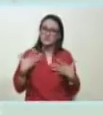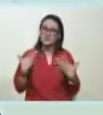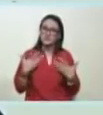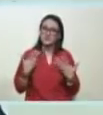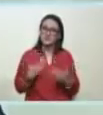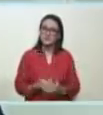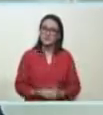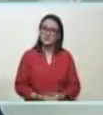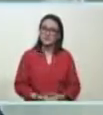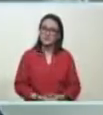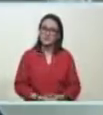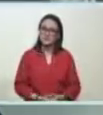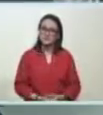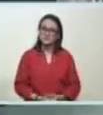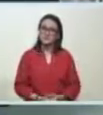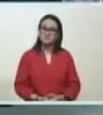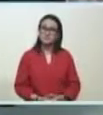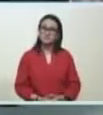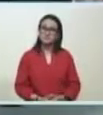coraje.